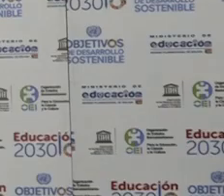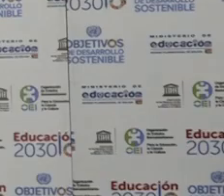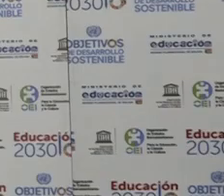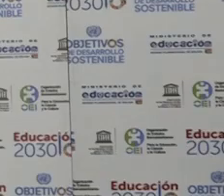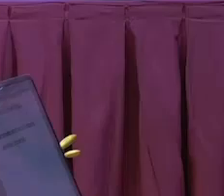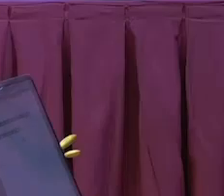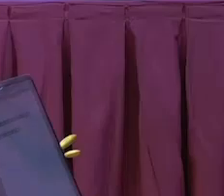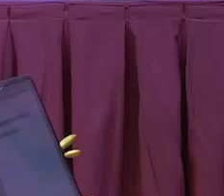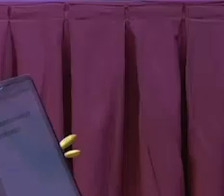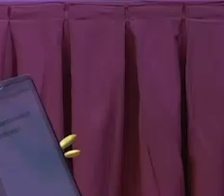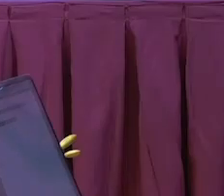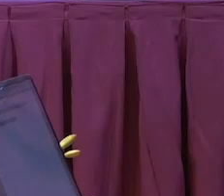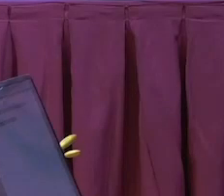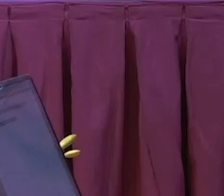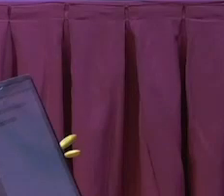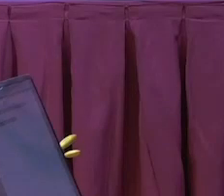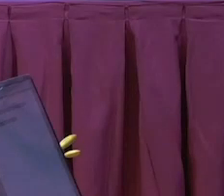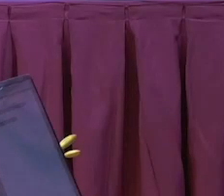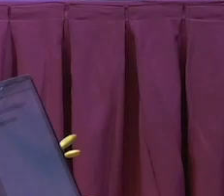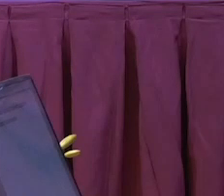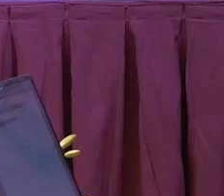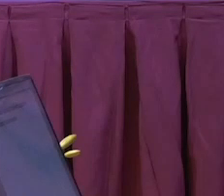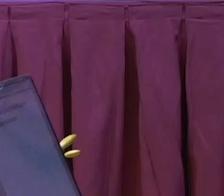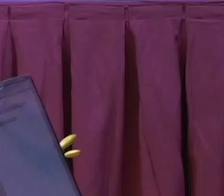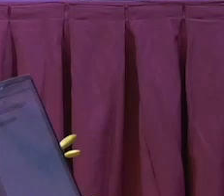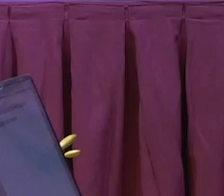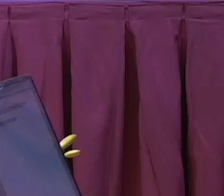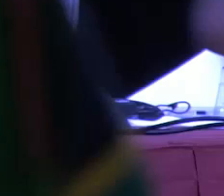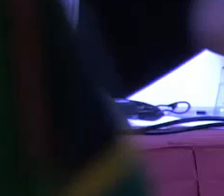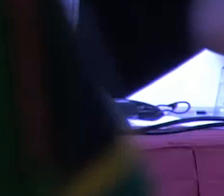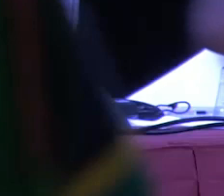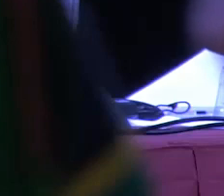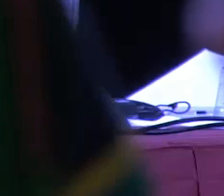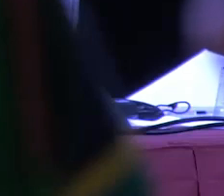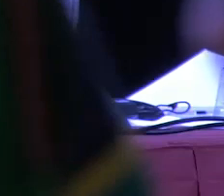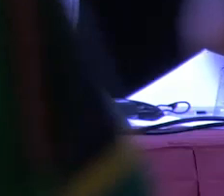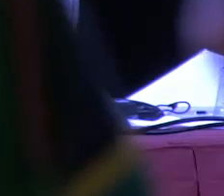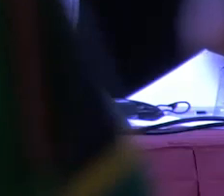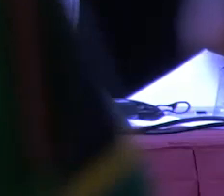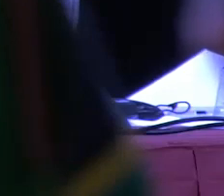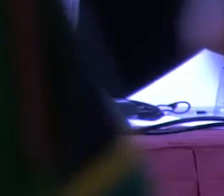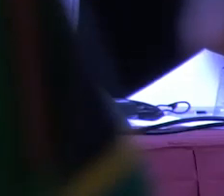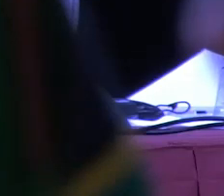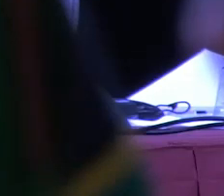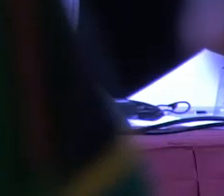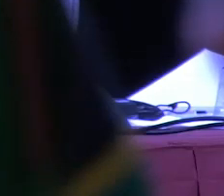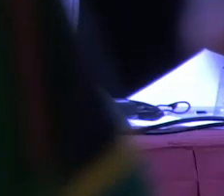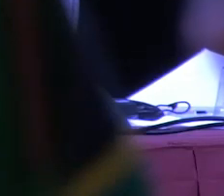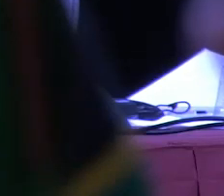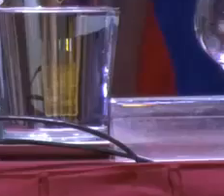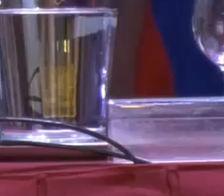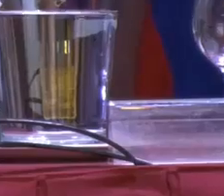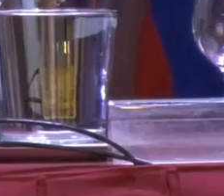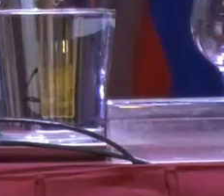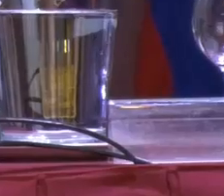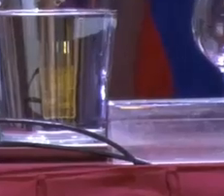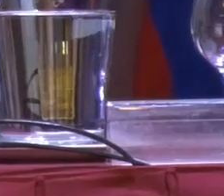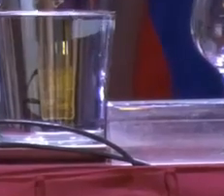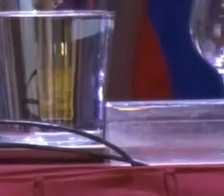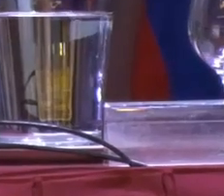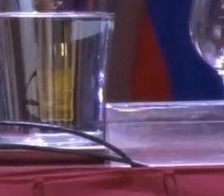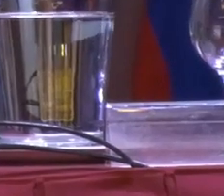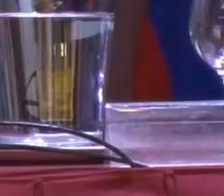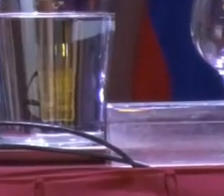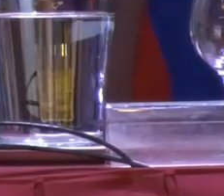jóvenes que se están formando en nuestro sistema educativo. Finalmente, tras un arduo trabajo, ministros y autoridades educativas de